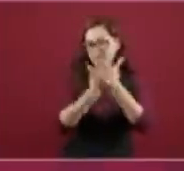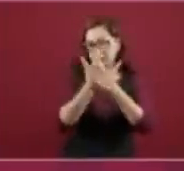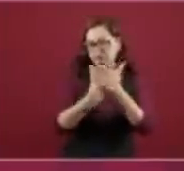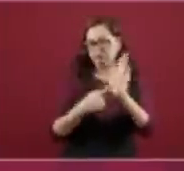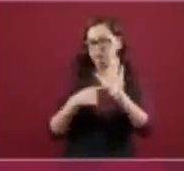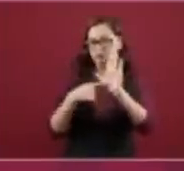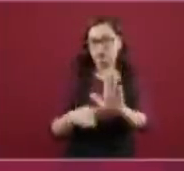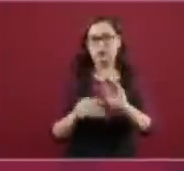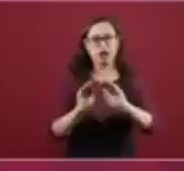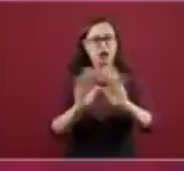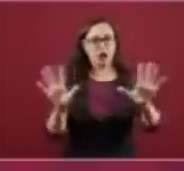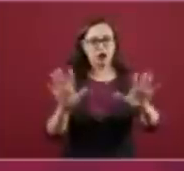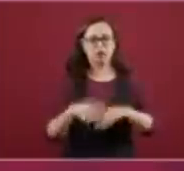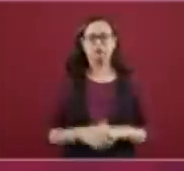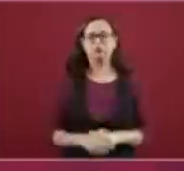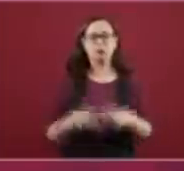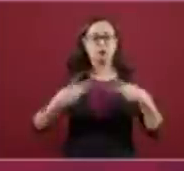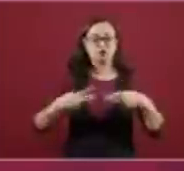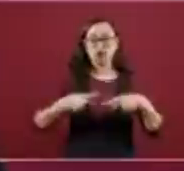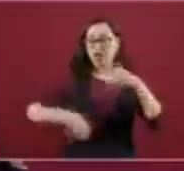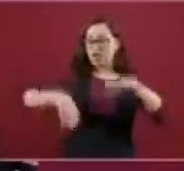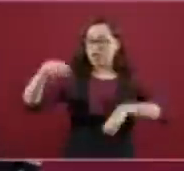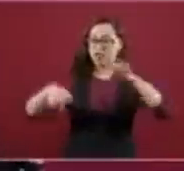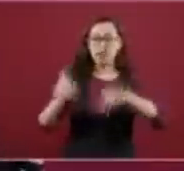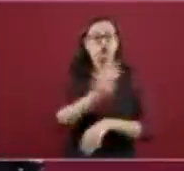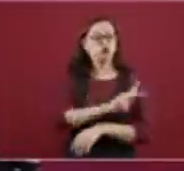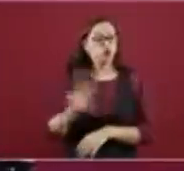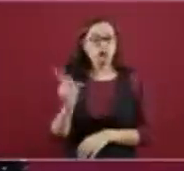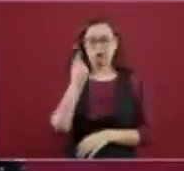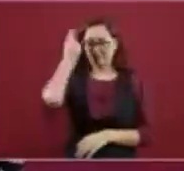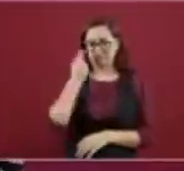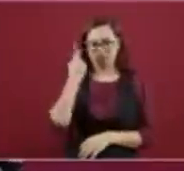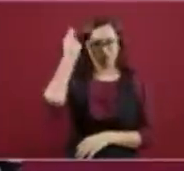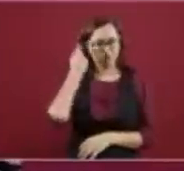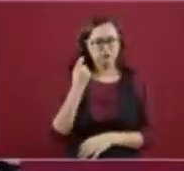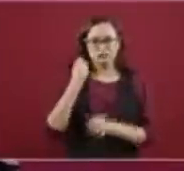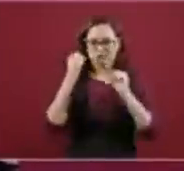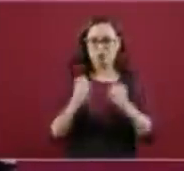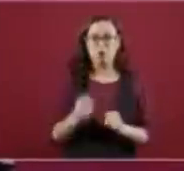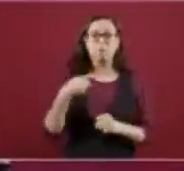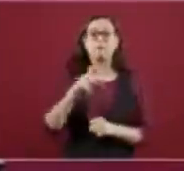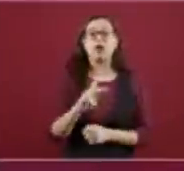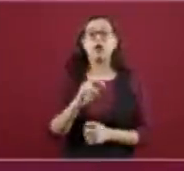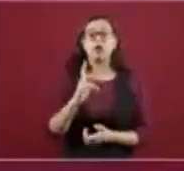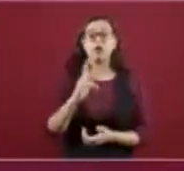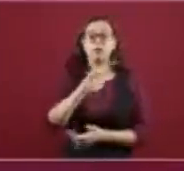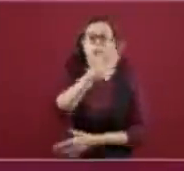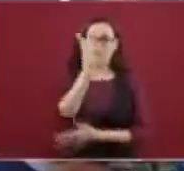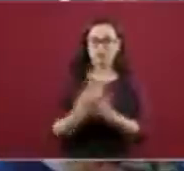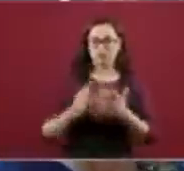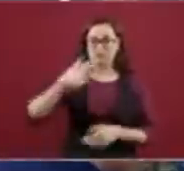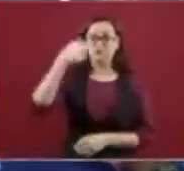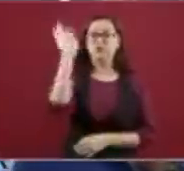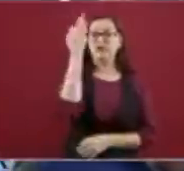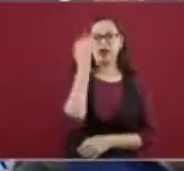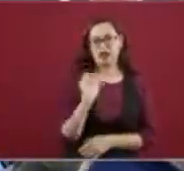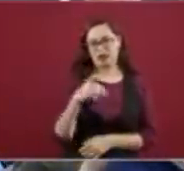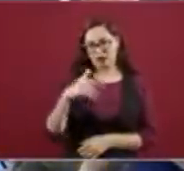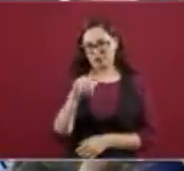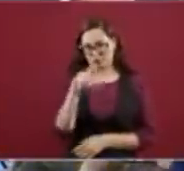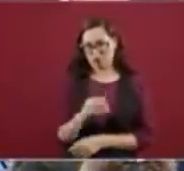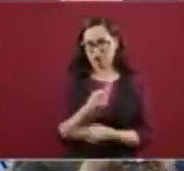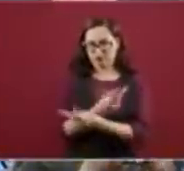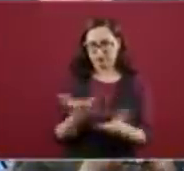los adultos. Todos los adultos van a recibir su pensión del gobierno federal, del gobierno de Andrés Manuel López Obrador. Perfecto, doctora. Y la segunda,